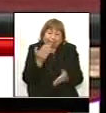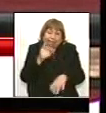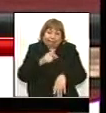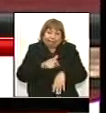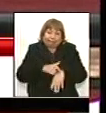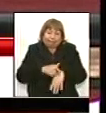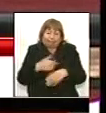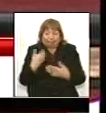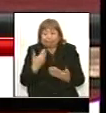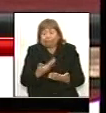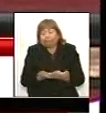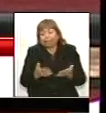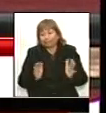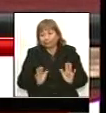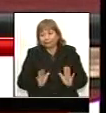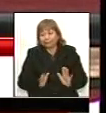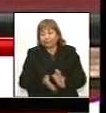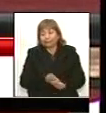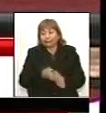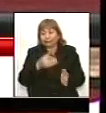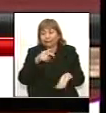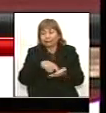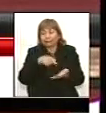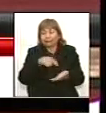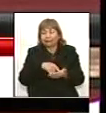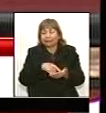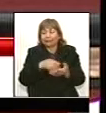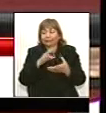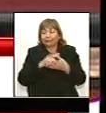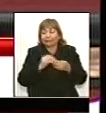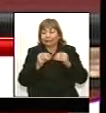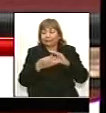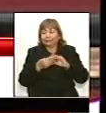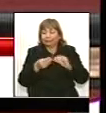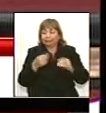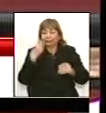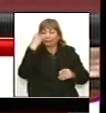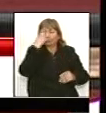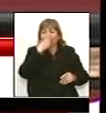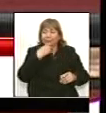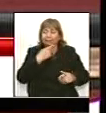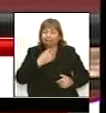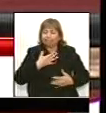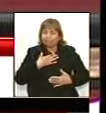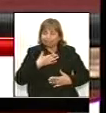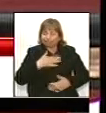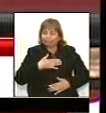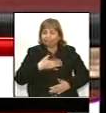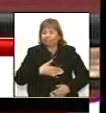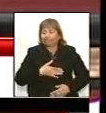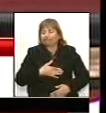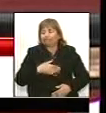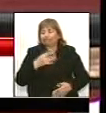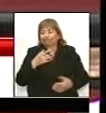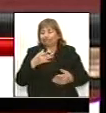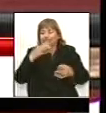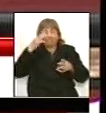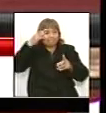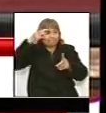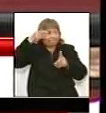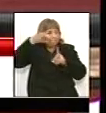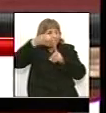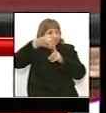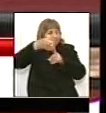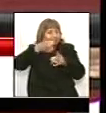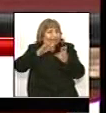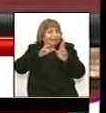a eso, resuelva las deudas históricas y tenga un rostro humano. Y ese es un desafío